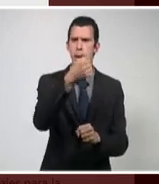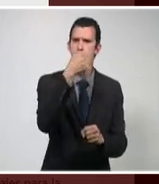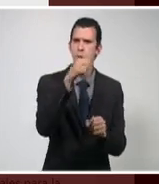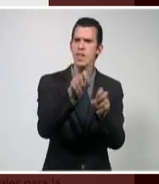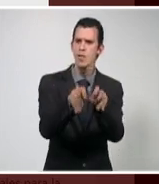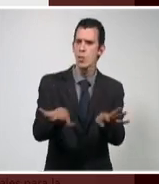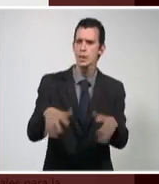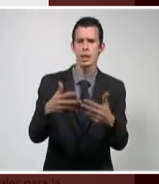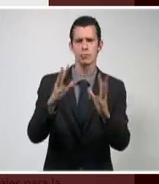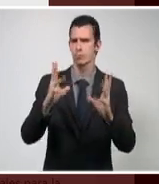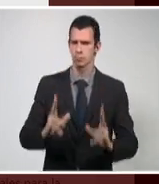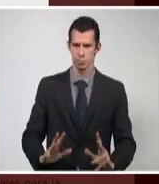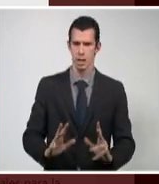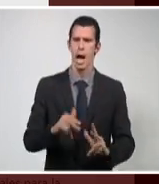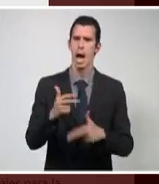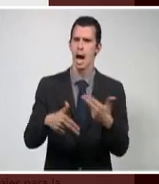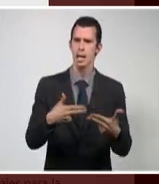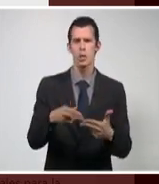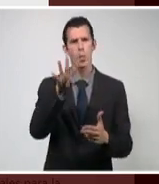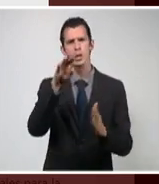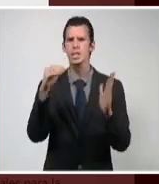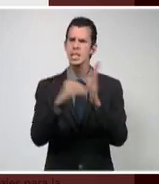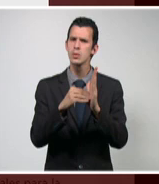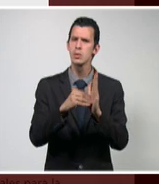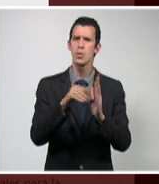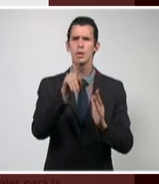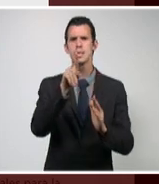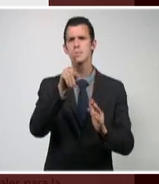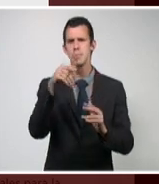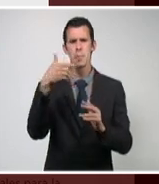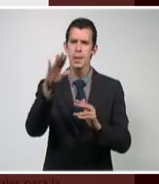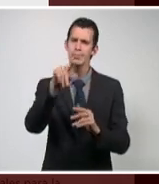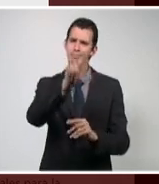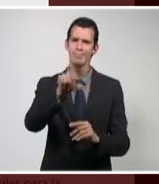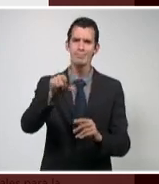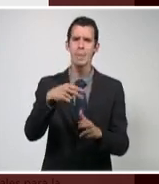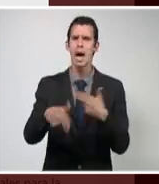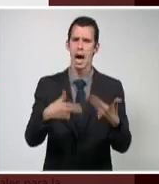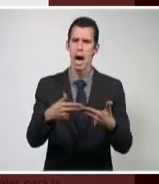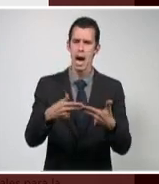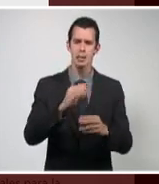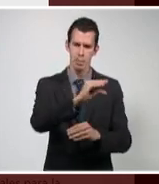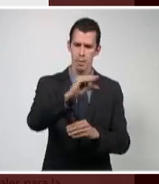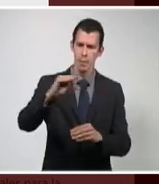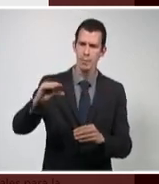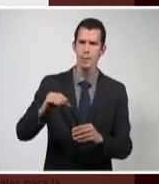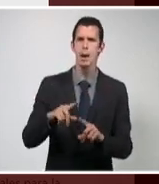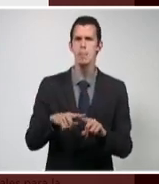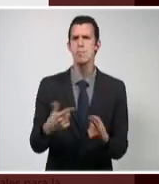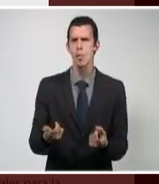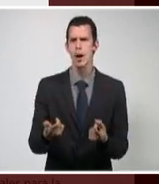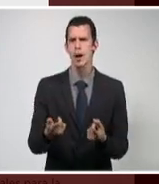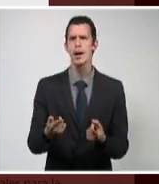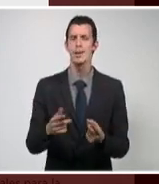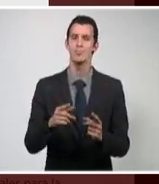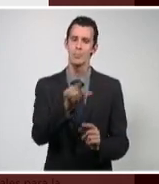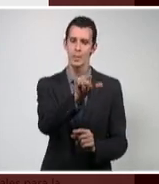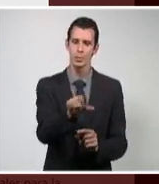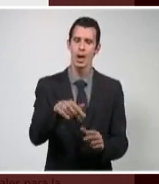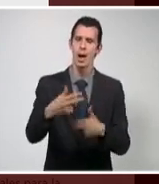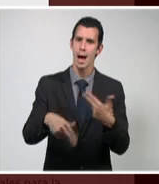$410,700 para promover los derechos humanos en Cuba, según muestran los registros. El CEO y director ejecutivo de la Asociación de Noticias